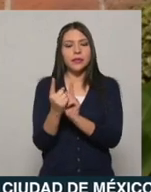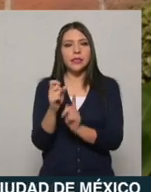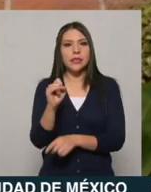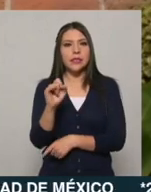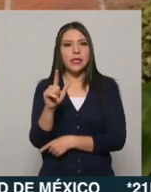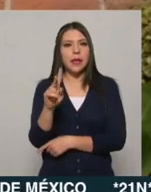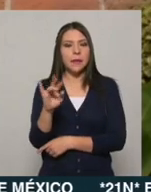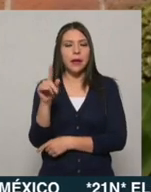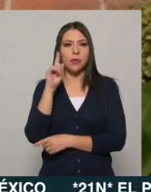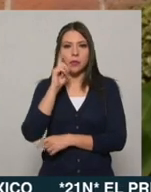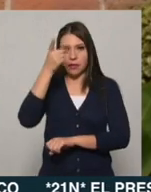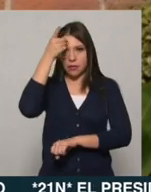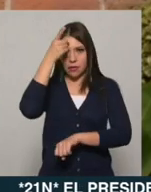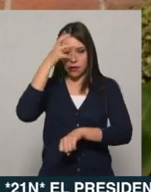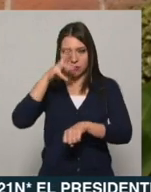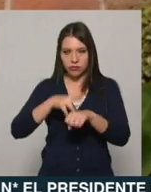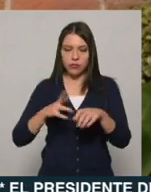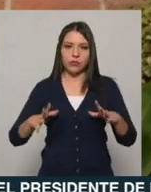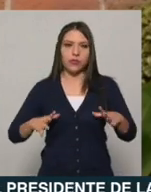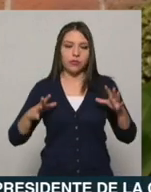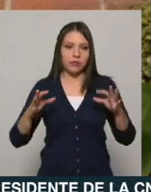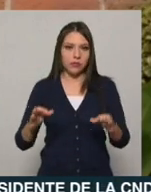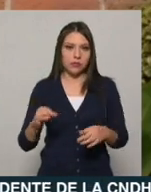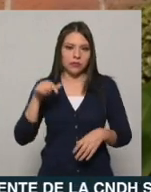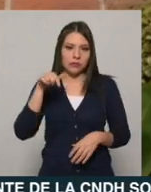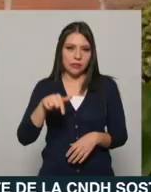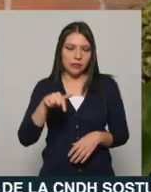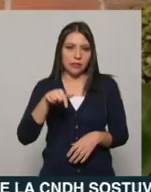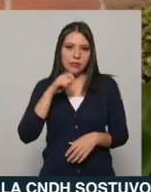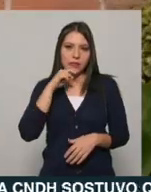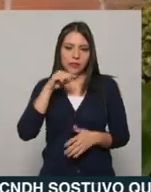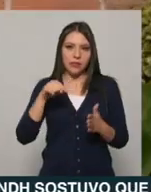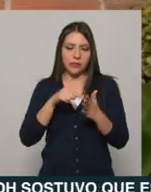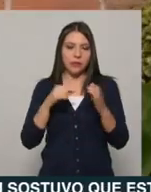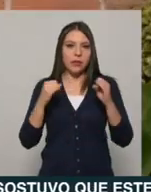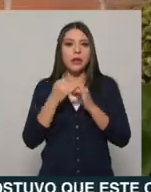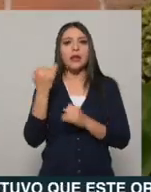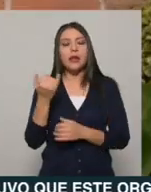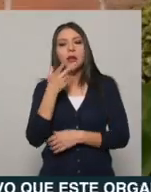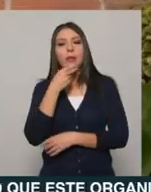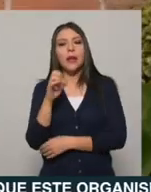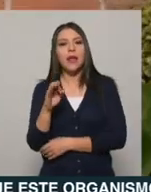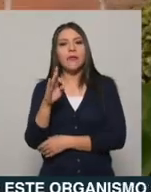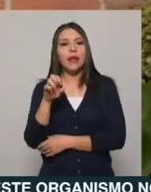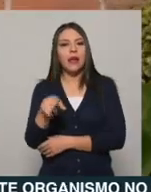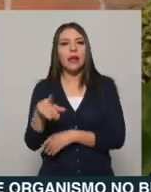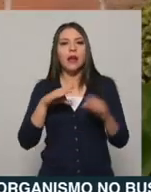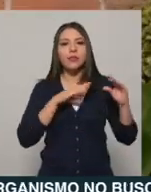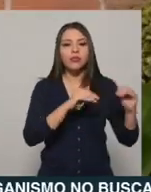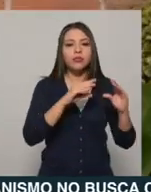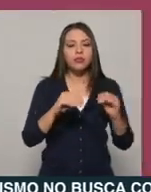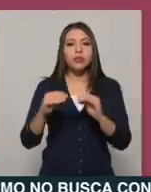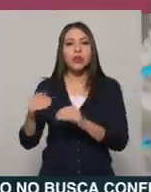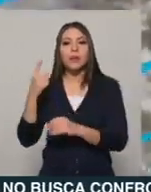la directora y fundadora de este centro, y con Efrén González, que es el entrenador de perros titular de esta institución.